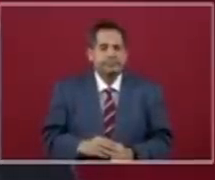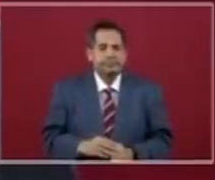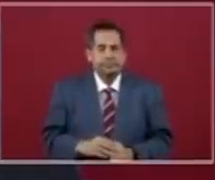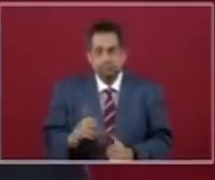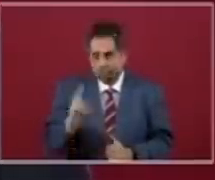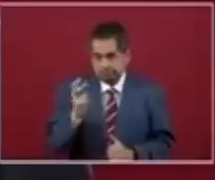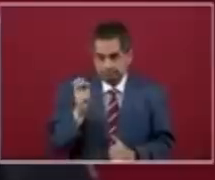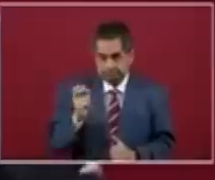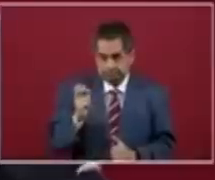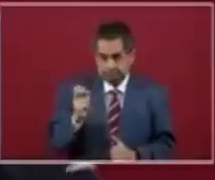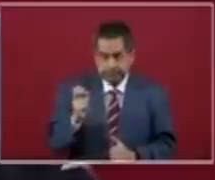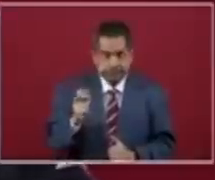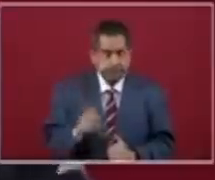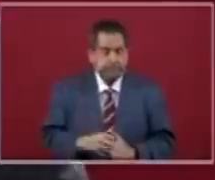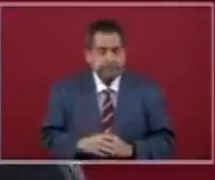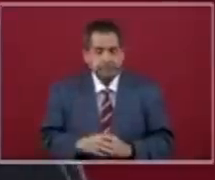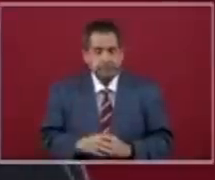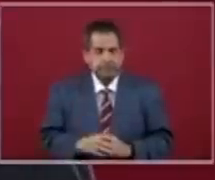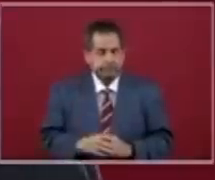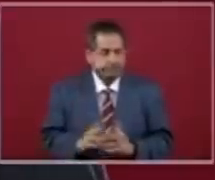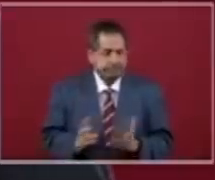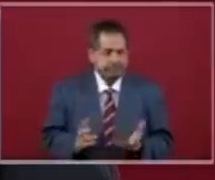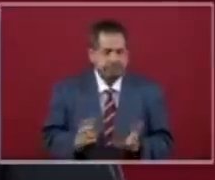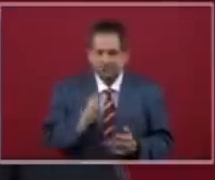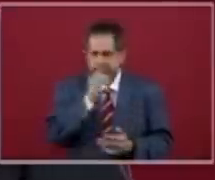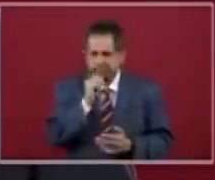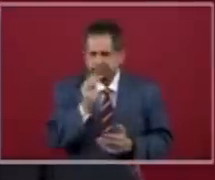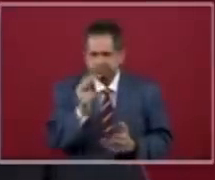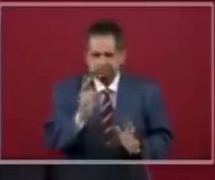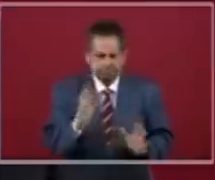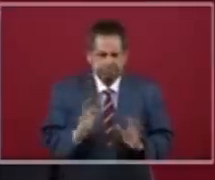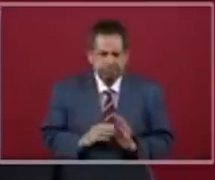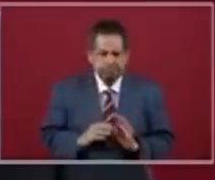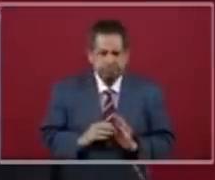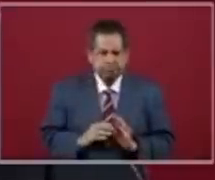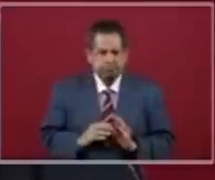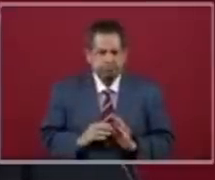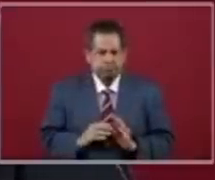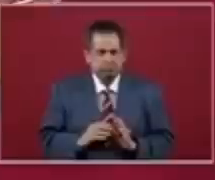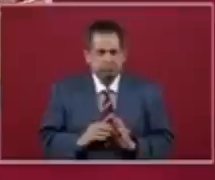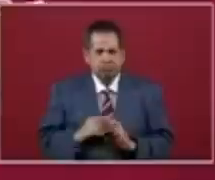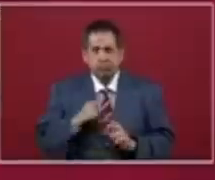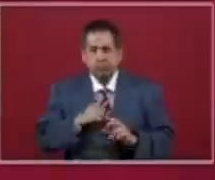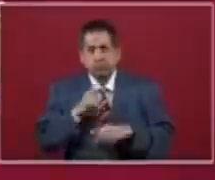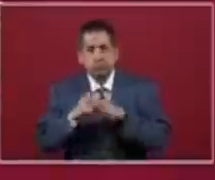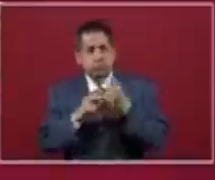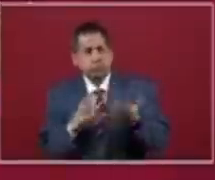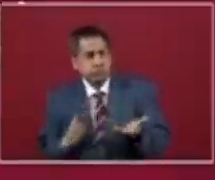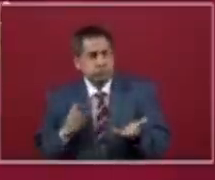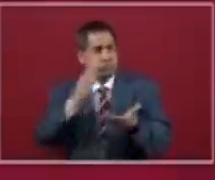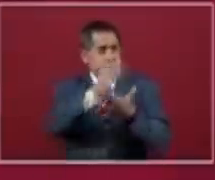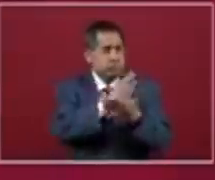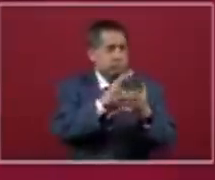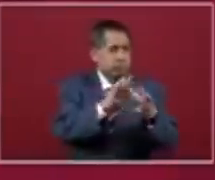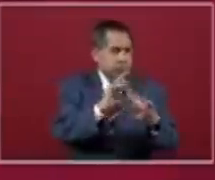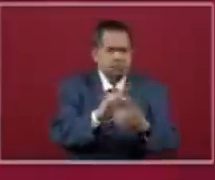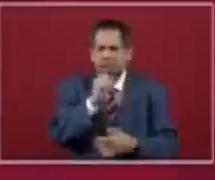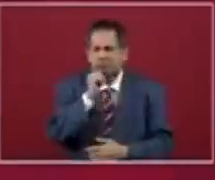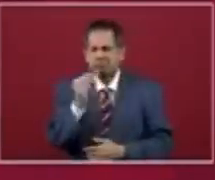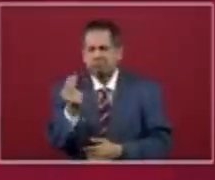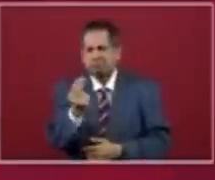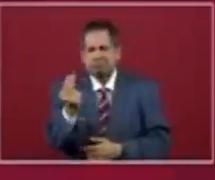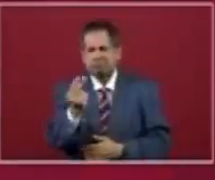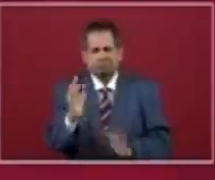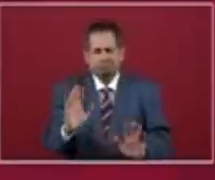Por eso no hace falta que yo vaya a